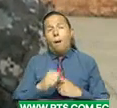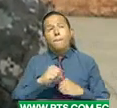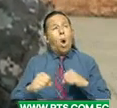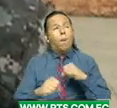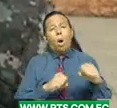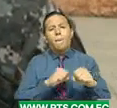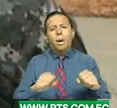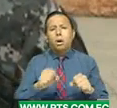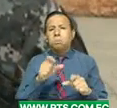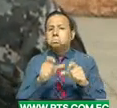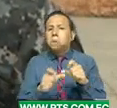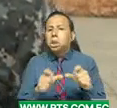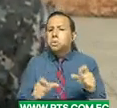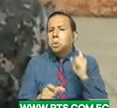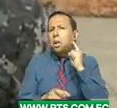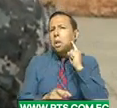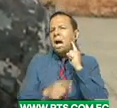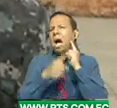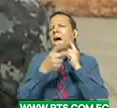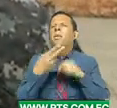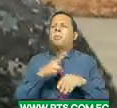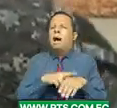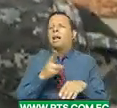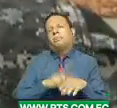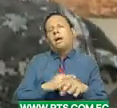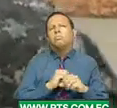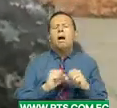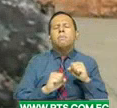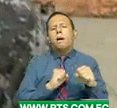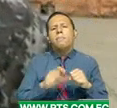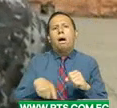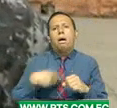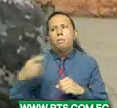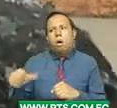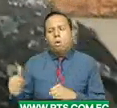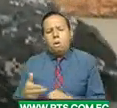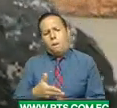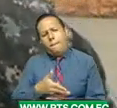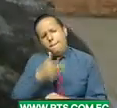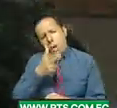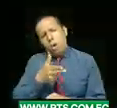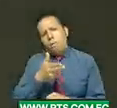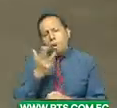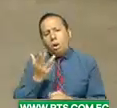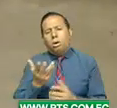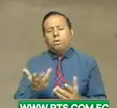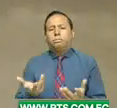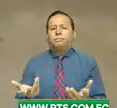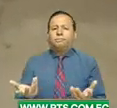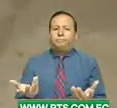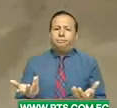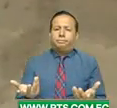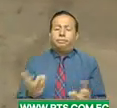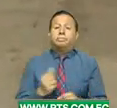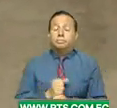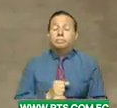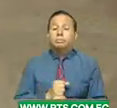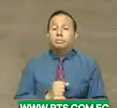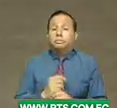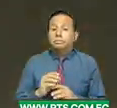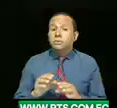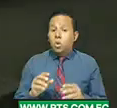la pantalla ¿para qué? Para evitar que se escuche disparos y la policía que está cercana pueda acudir a ese lugar. Pero no será lo único que